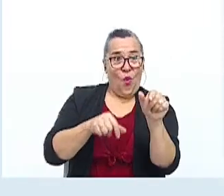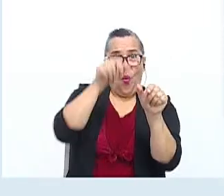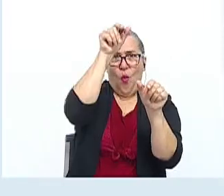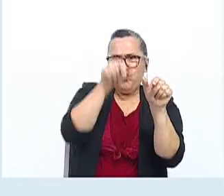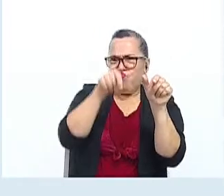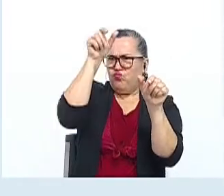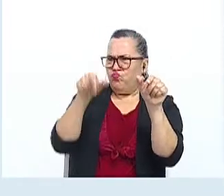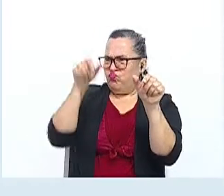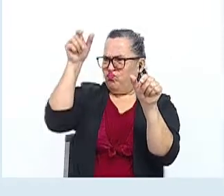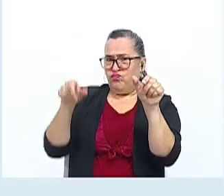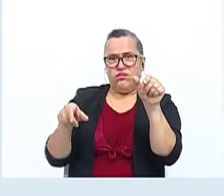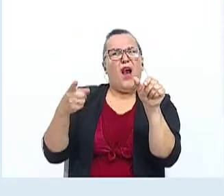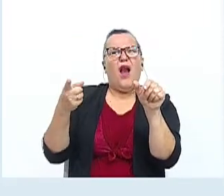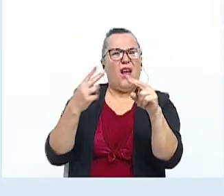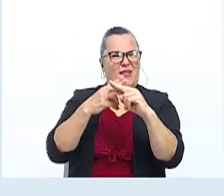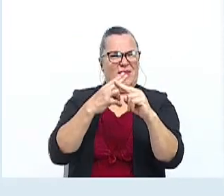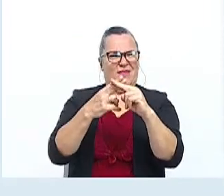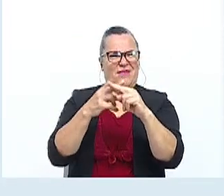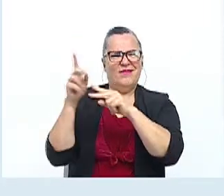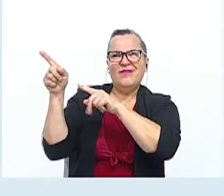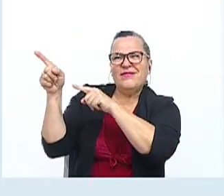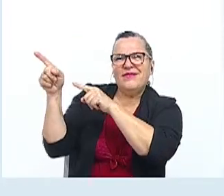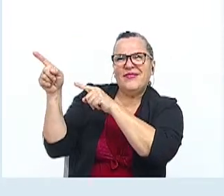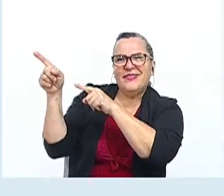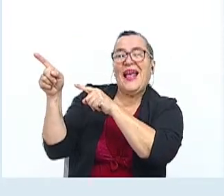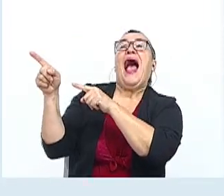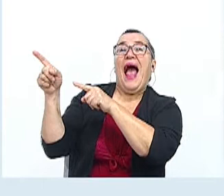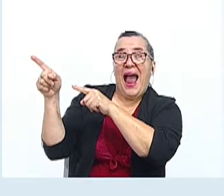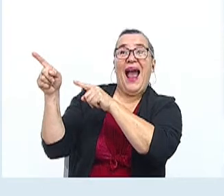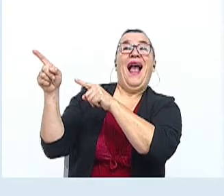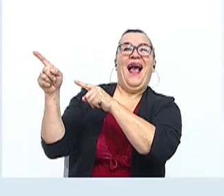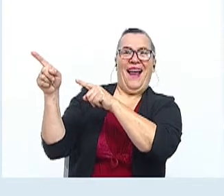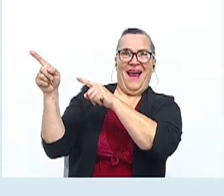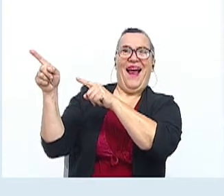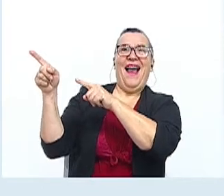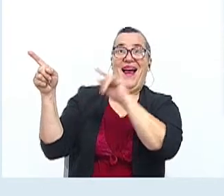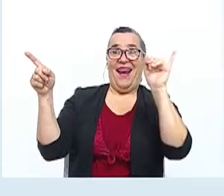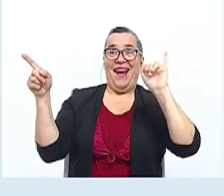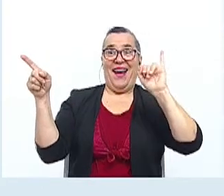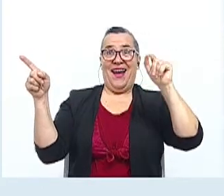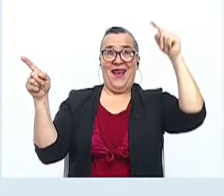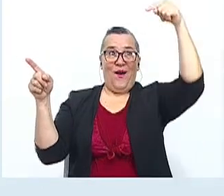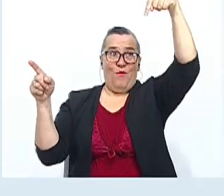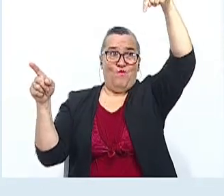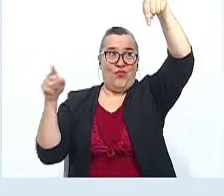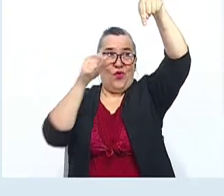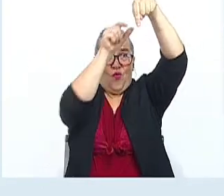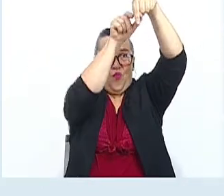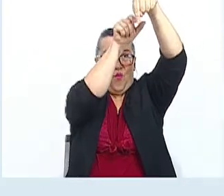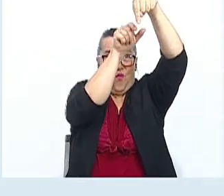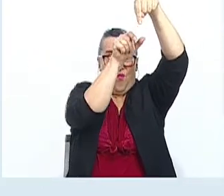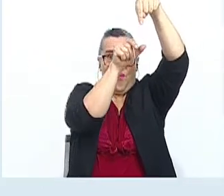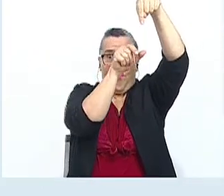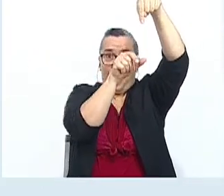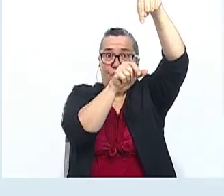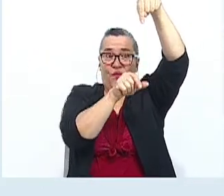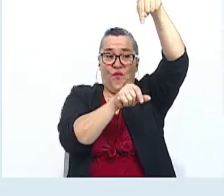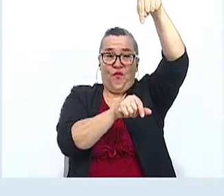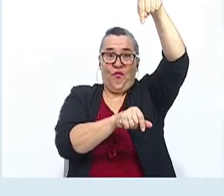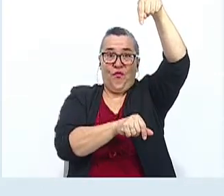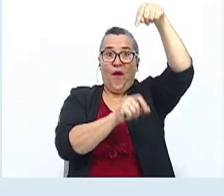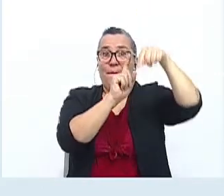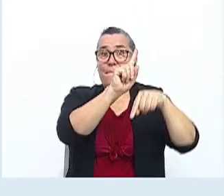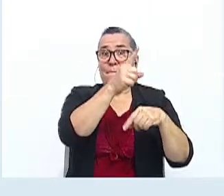se llaman? Veamos la flechita donde aparecen. Al lado izquierdo, esa primera columna vertical que debería